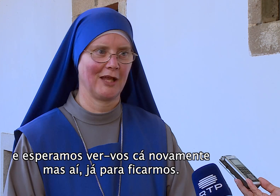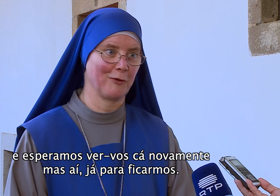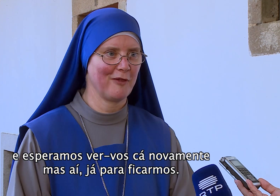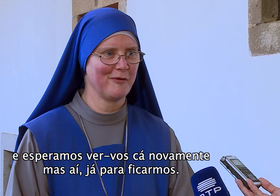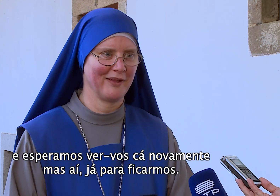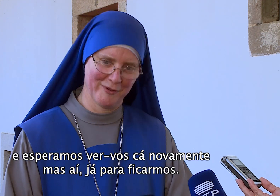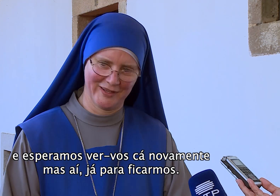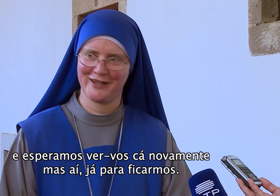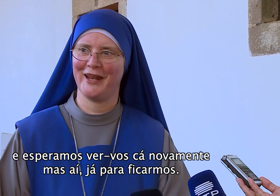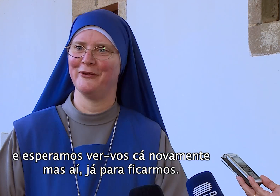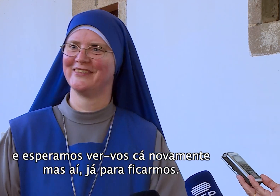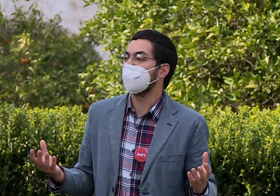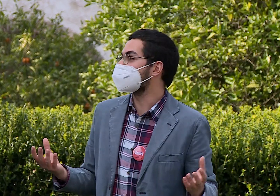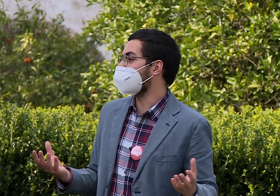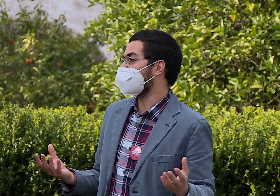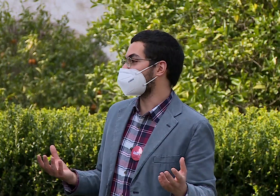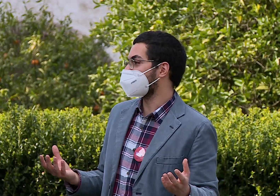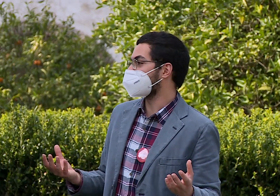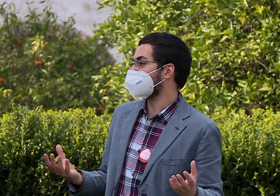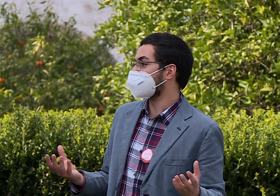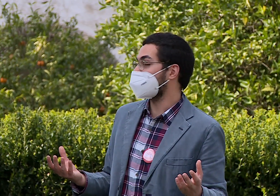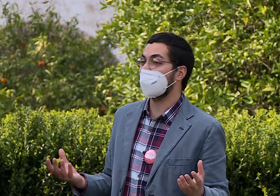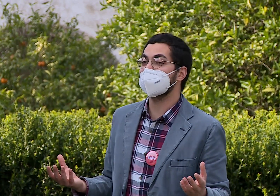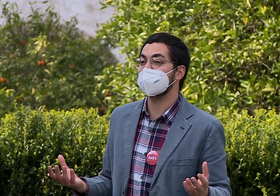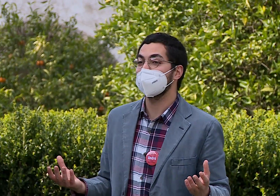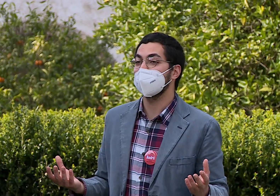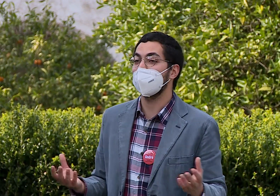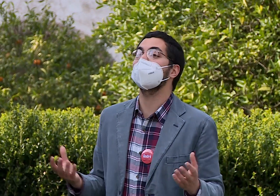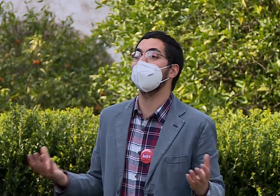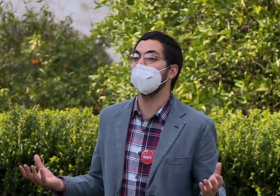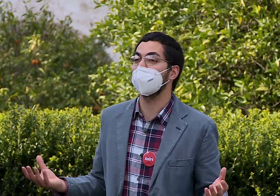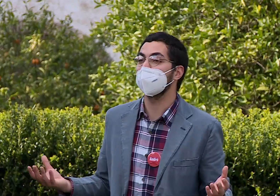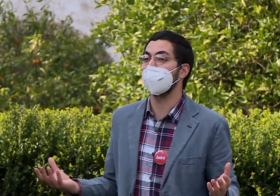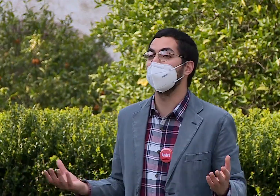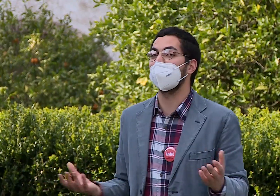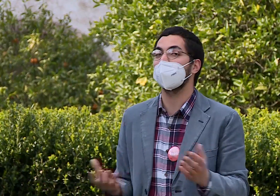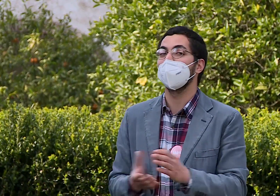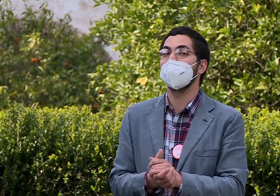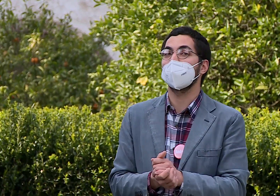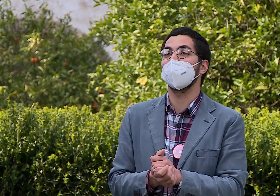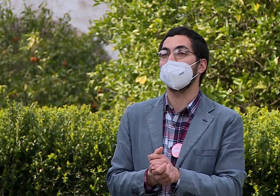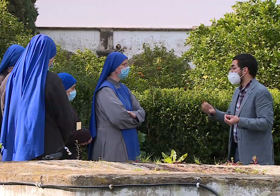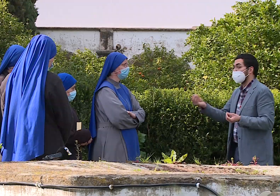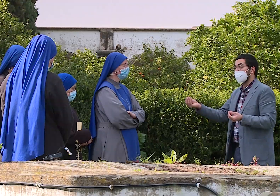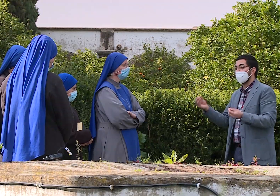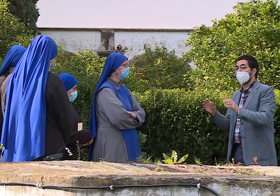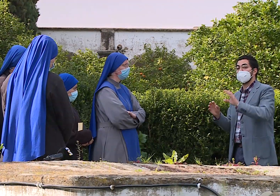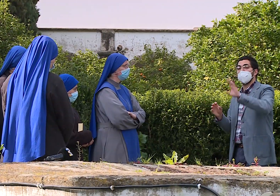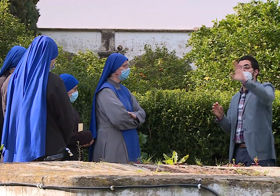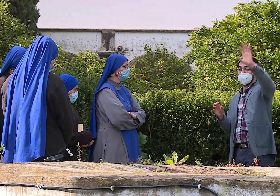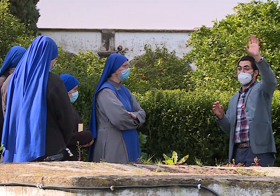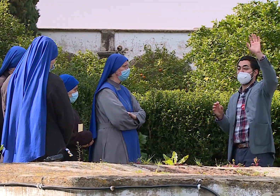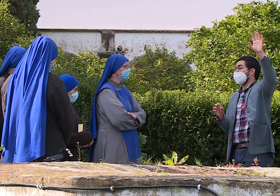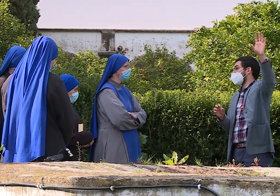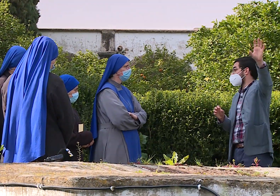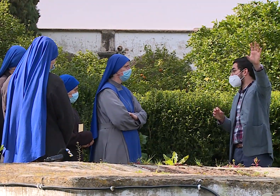vernos acá de nuevo para quedarnos. As Irmãs Servidoras do Senhor nasceram na Argentina. A